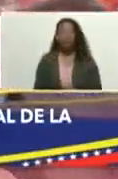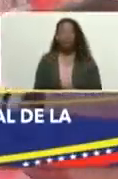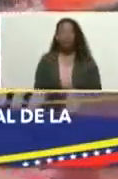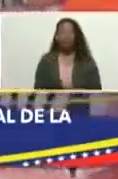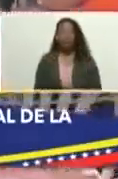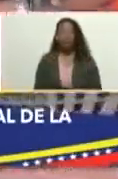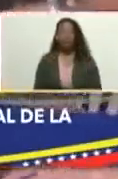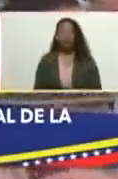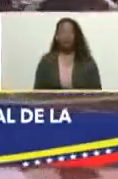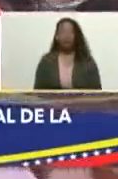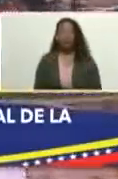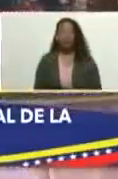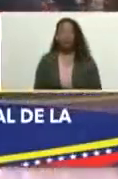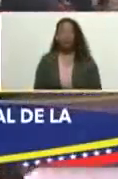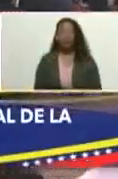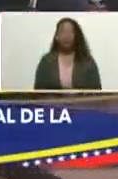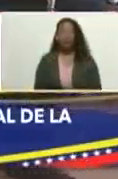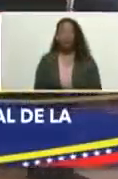Intervención contundente.